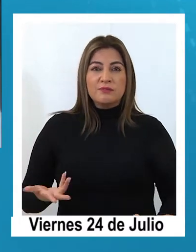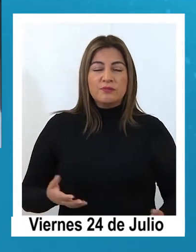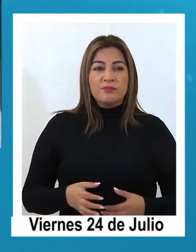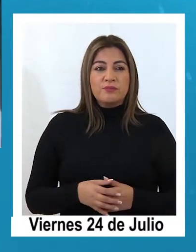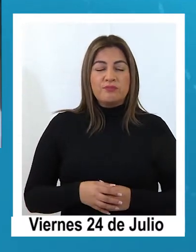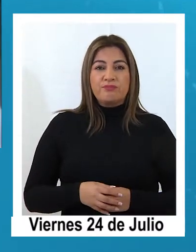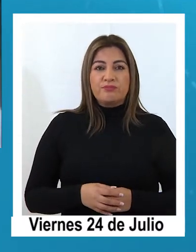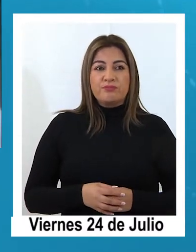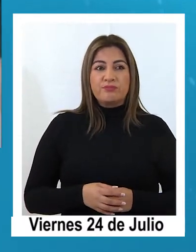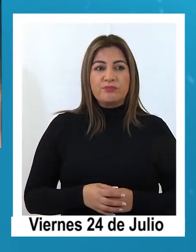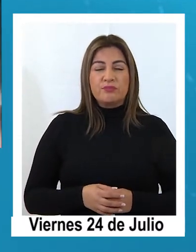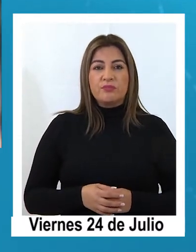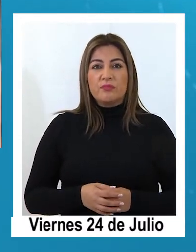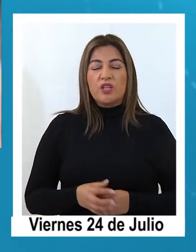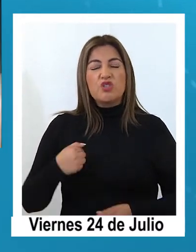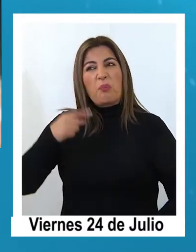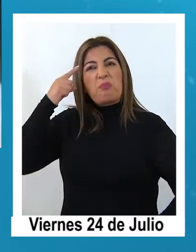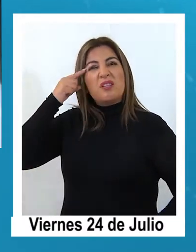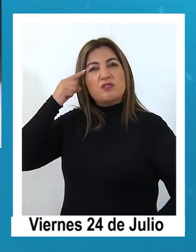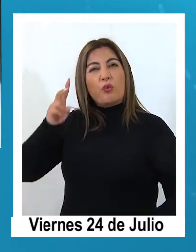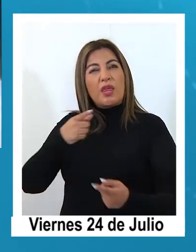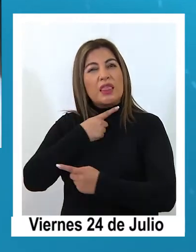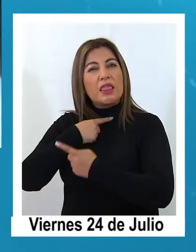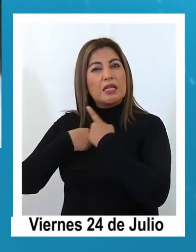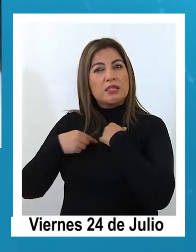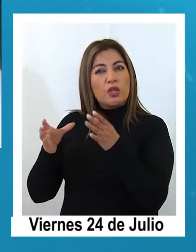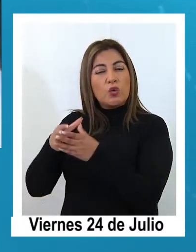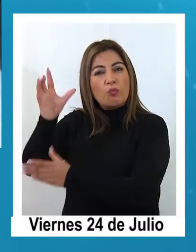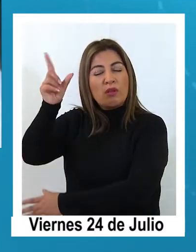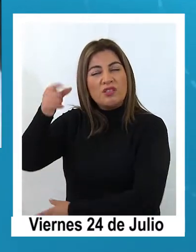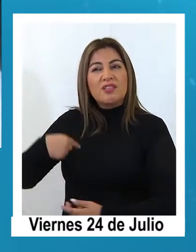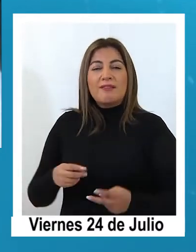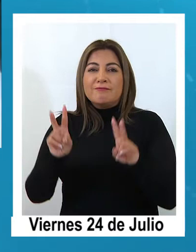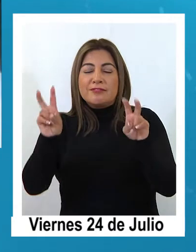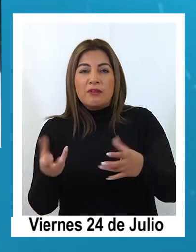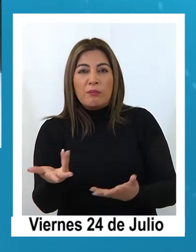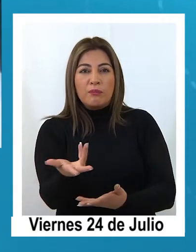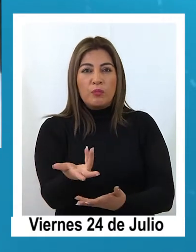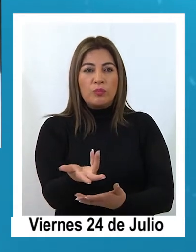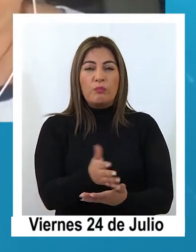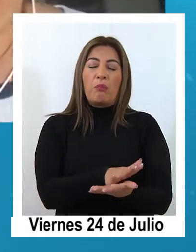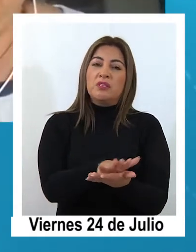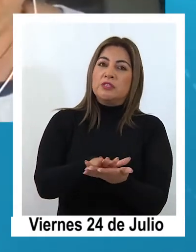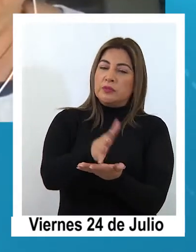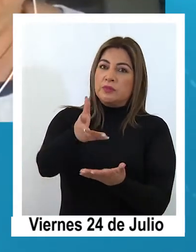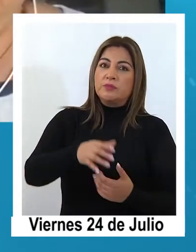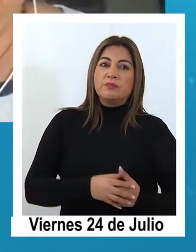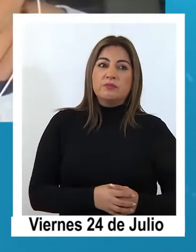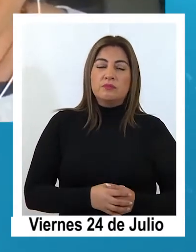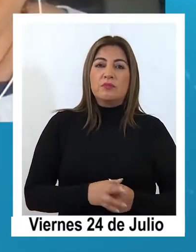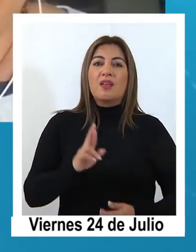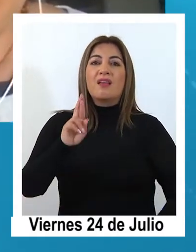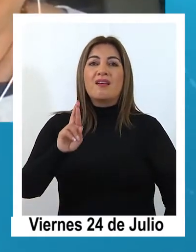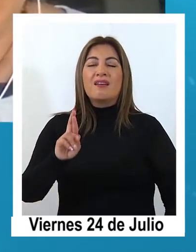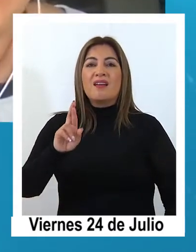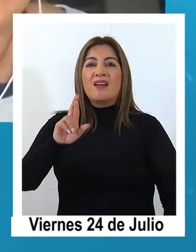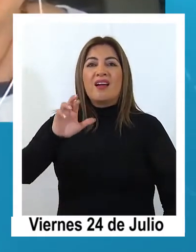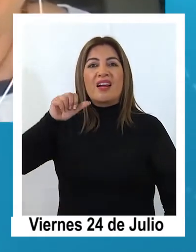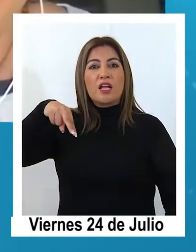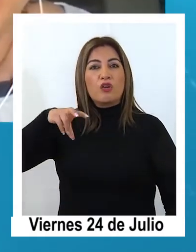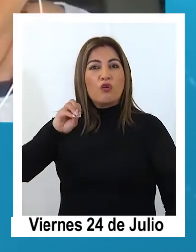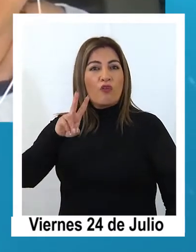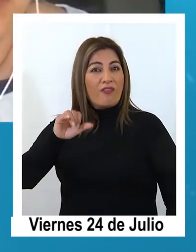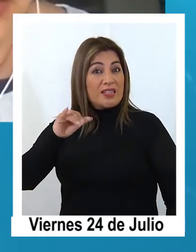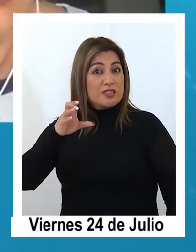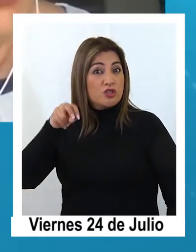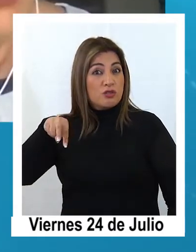que a mí me parece interesante, en el sentido, por ejemplo, Renovación Nacional se